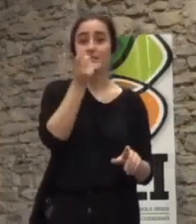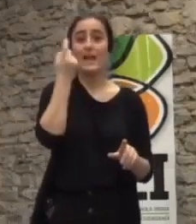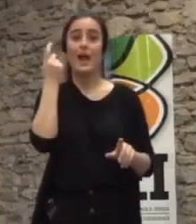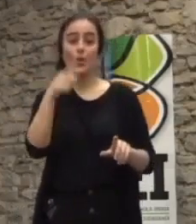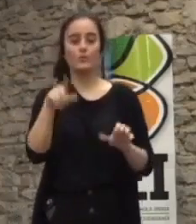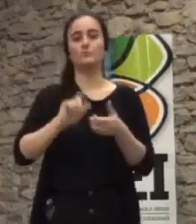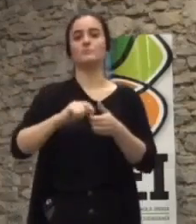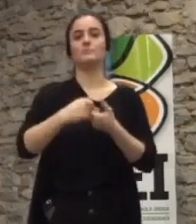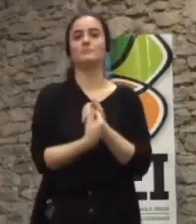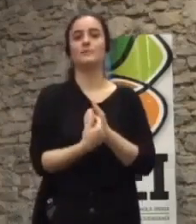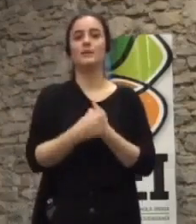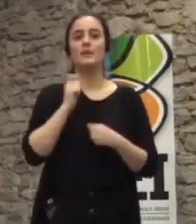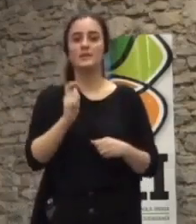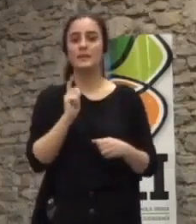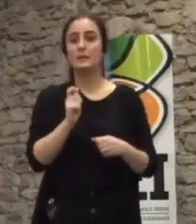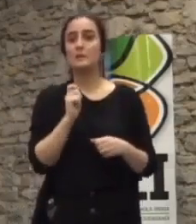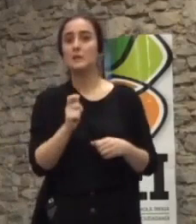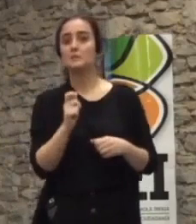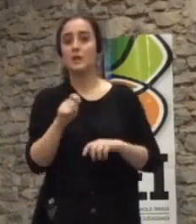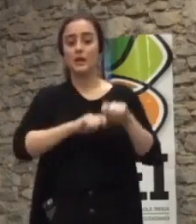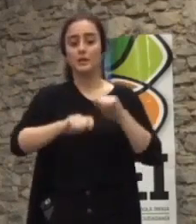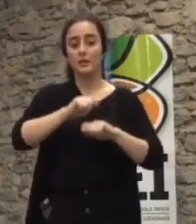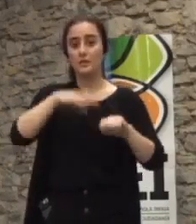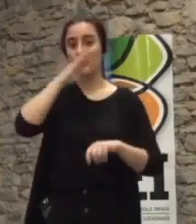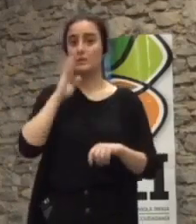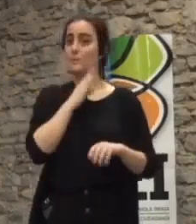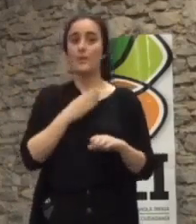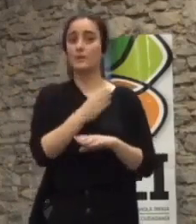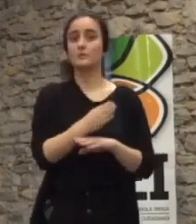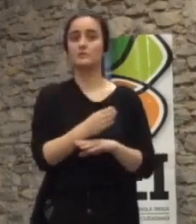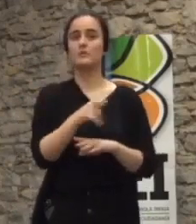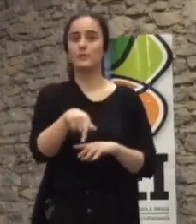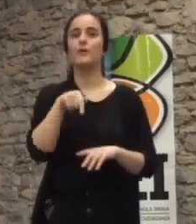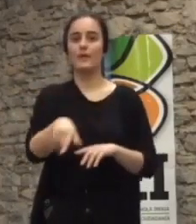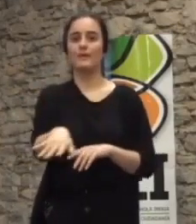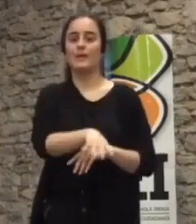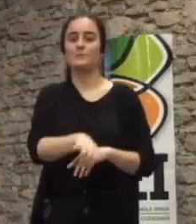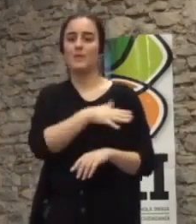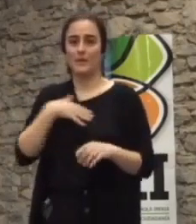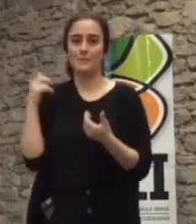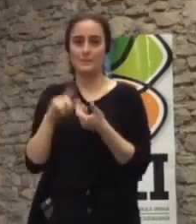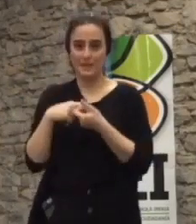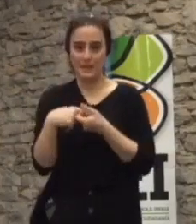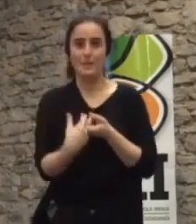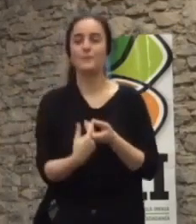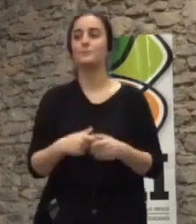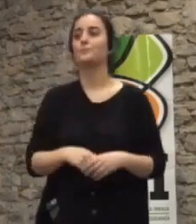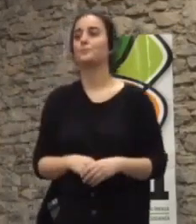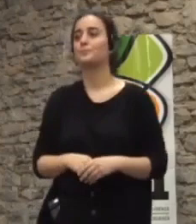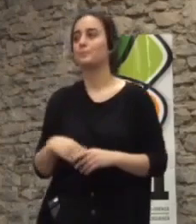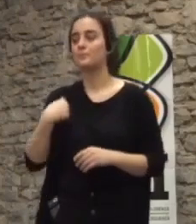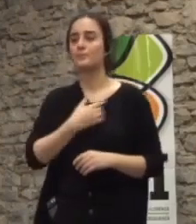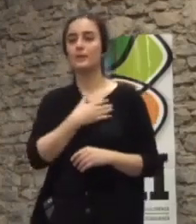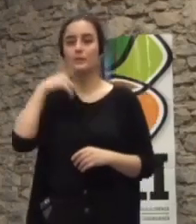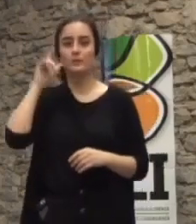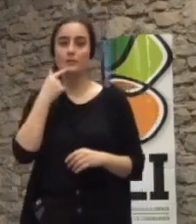centro, que generalmente no se acercan a las asociaciones de padres y madres y que sí decidieron participar en este espacio. Sí me gustaría